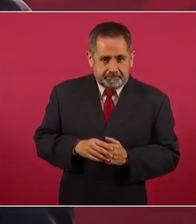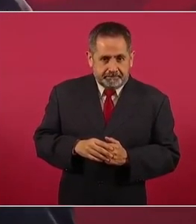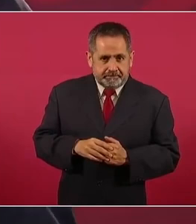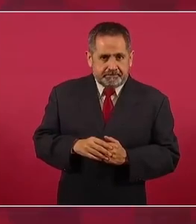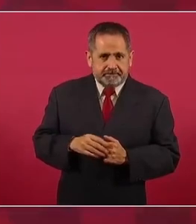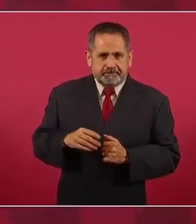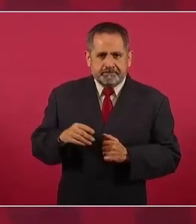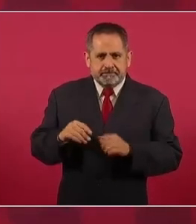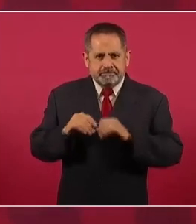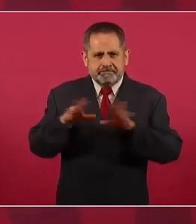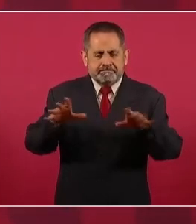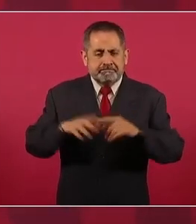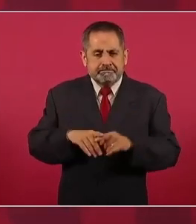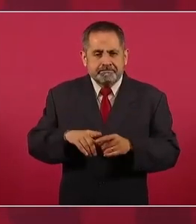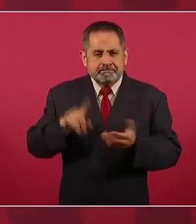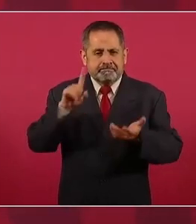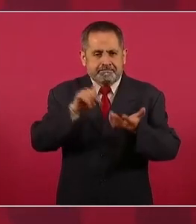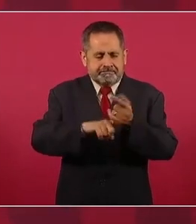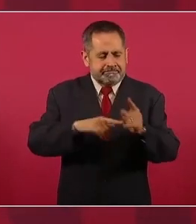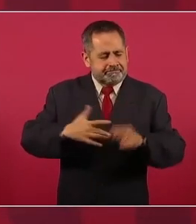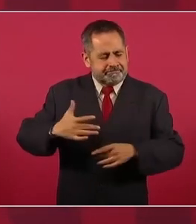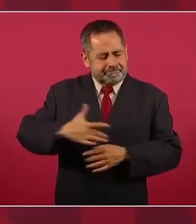complicado, dice, le zumba.